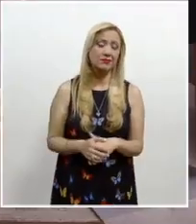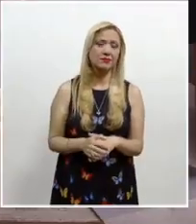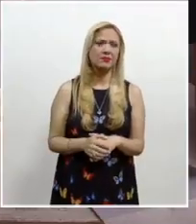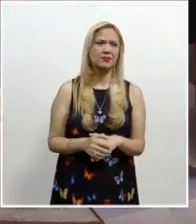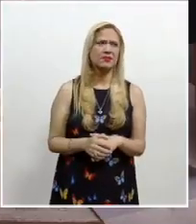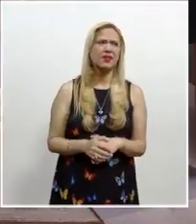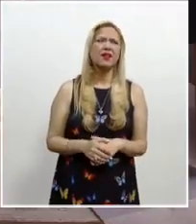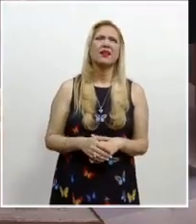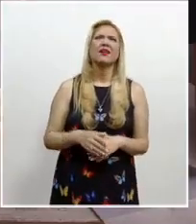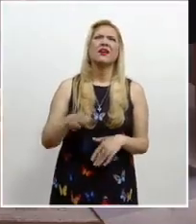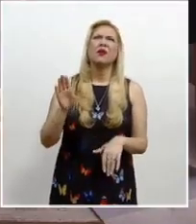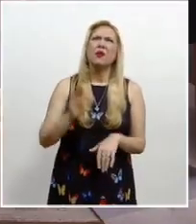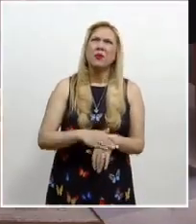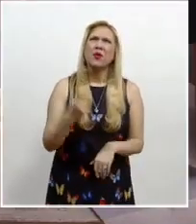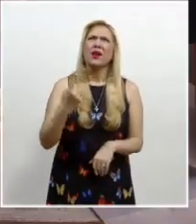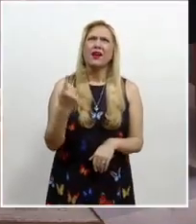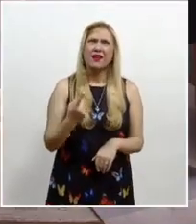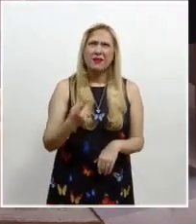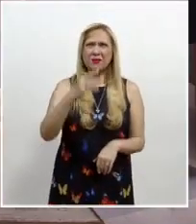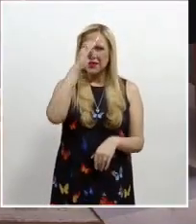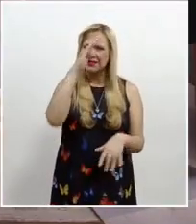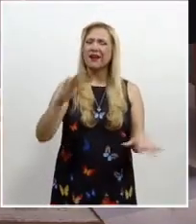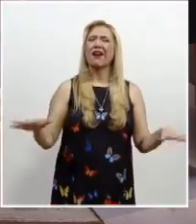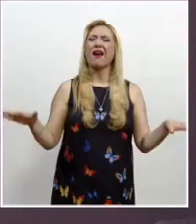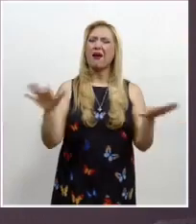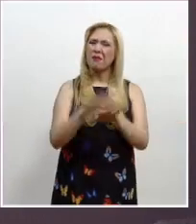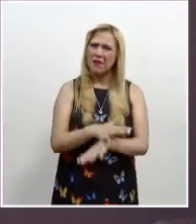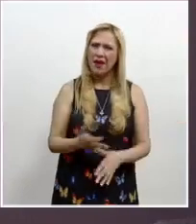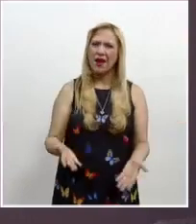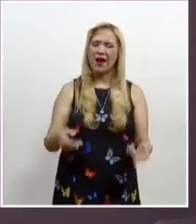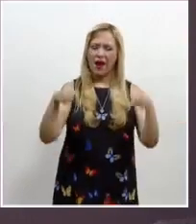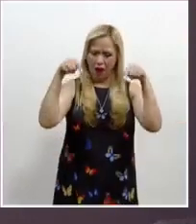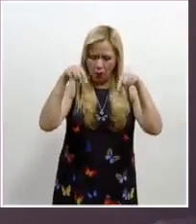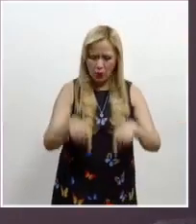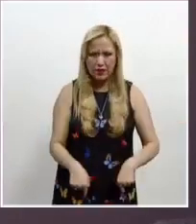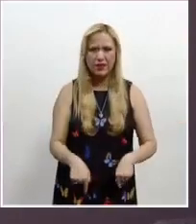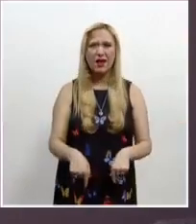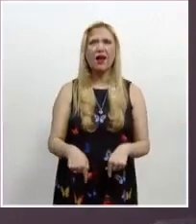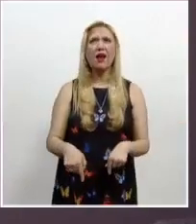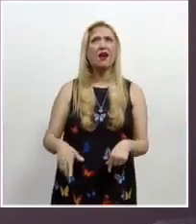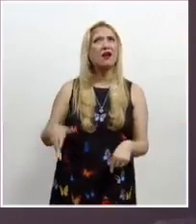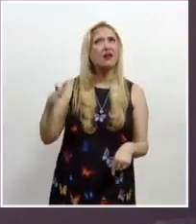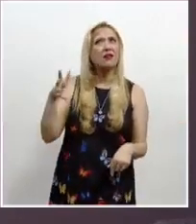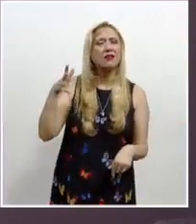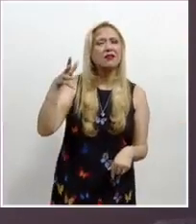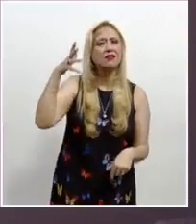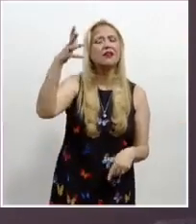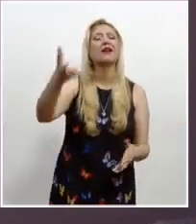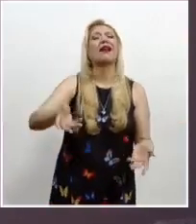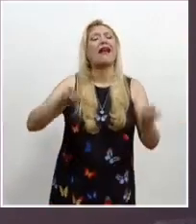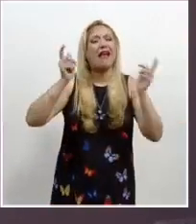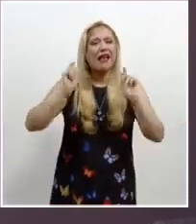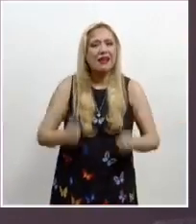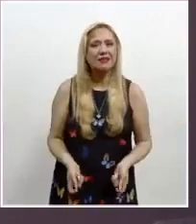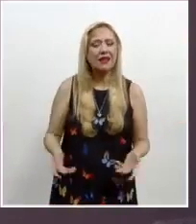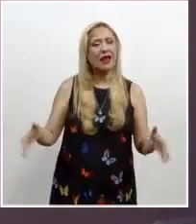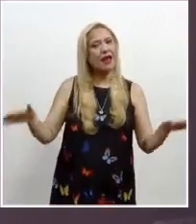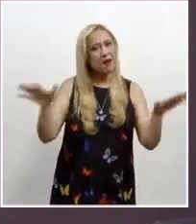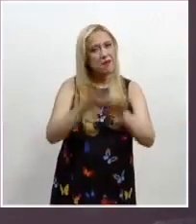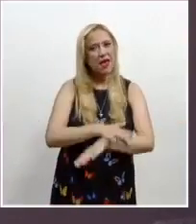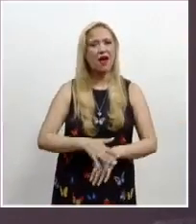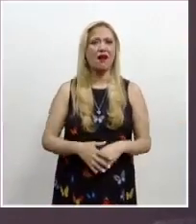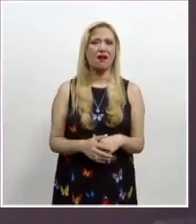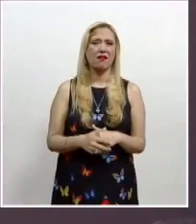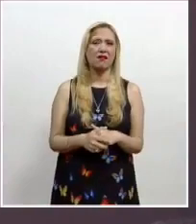es necesario ir cambiando, no? Menciona la senadora, en este momento, ¿hacia dónde debemos ir o qué debemos de hacer para cambiar esta